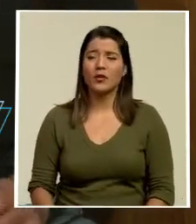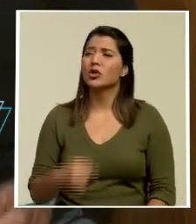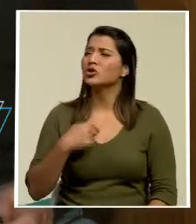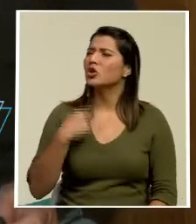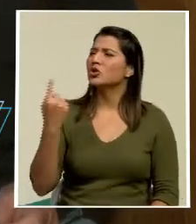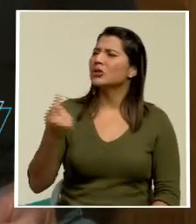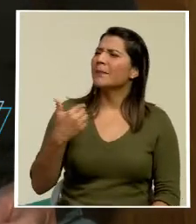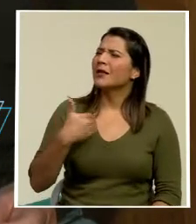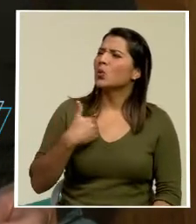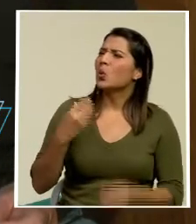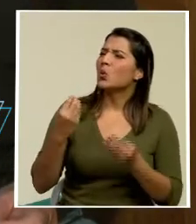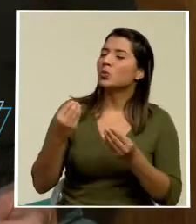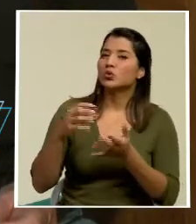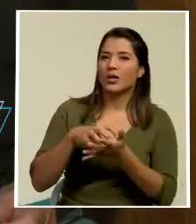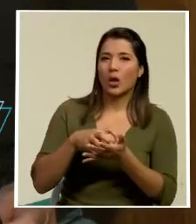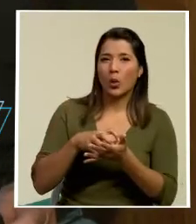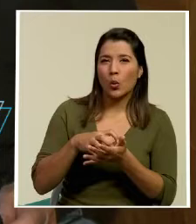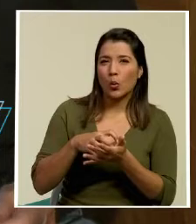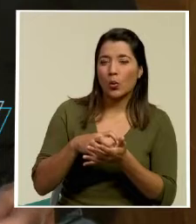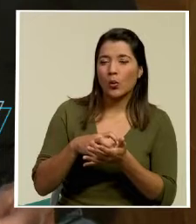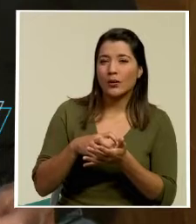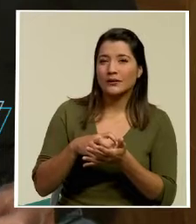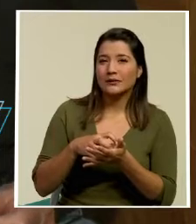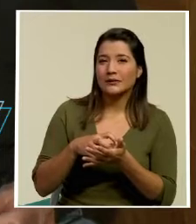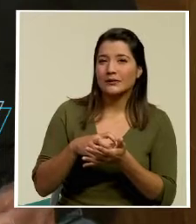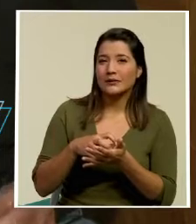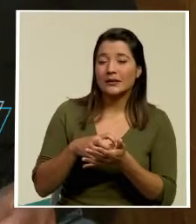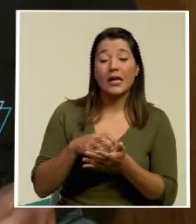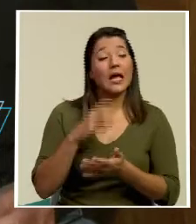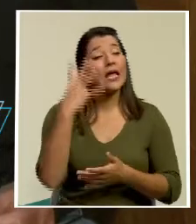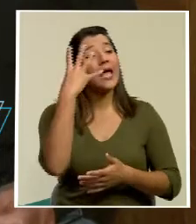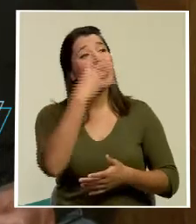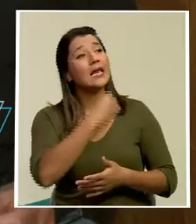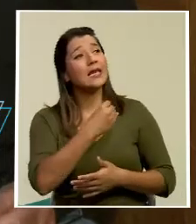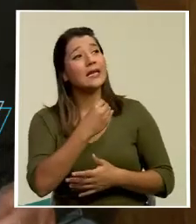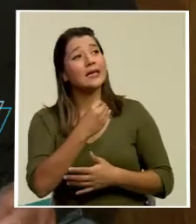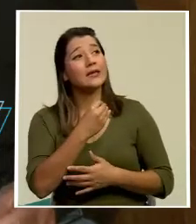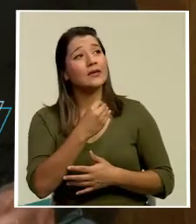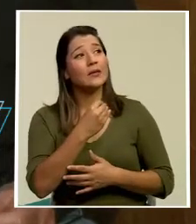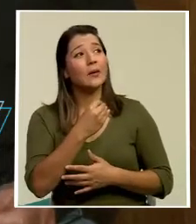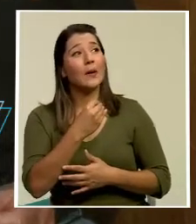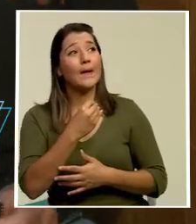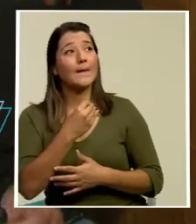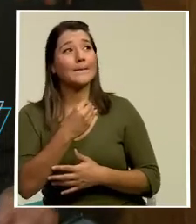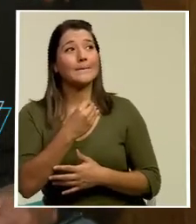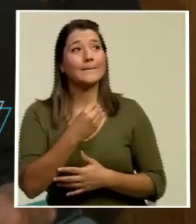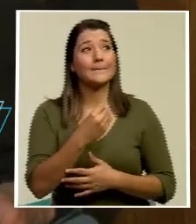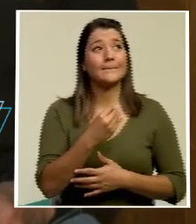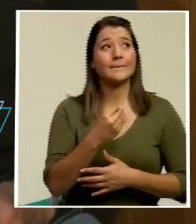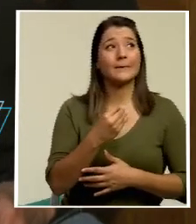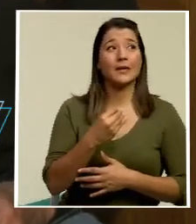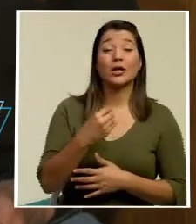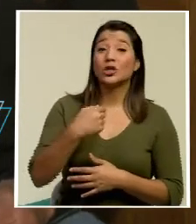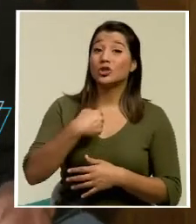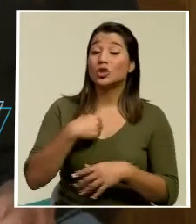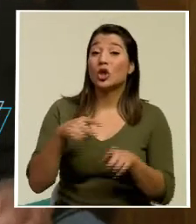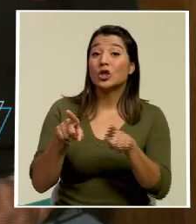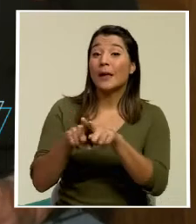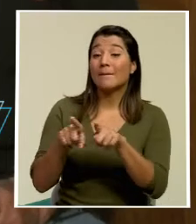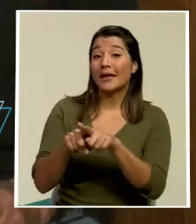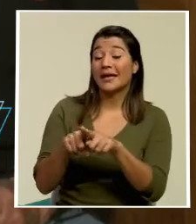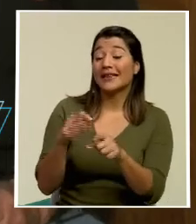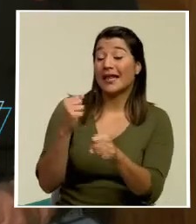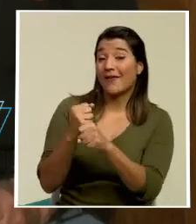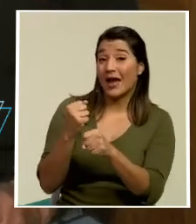siempre. qué lindo, Osvaldo, Incluso, esto que decís. Trabajaba en el Ministerio de Cultura, todavía no había publicado